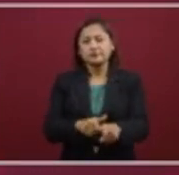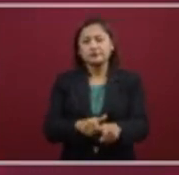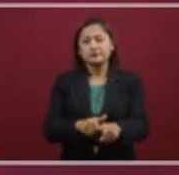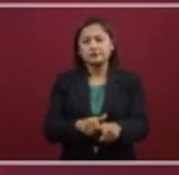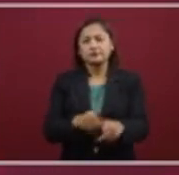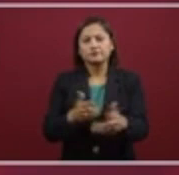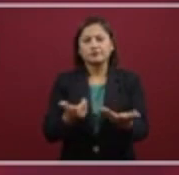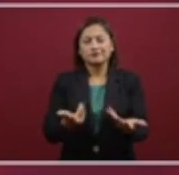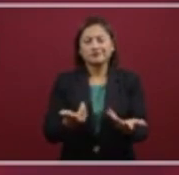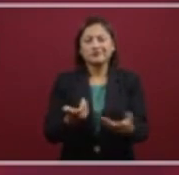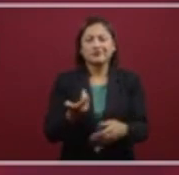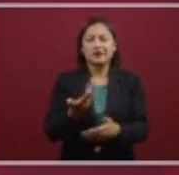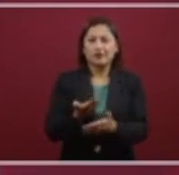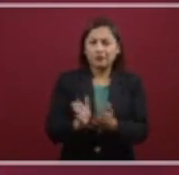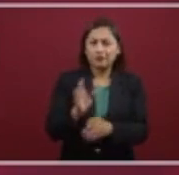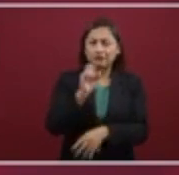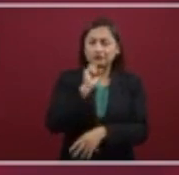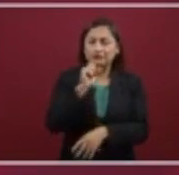excepciones,